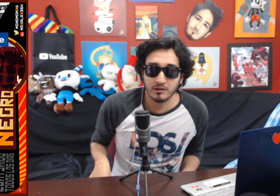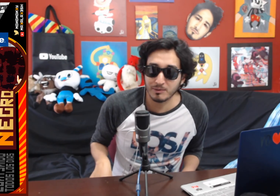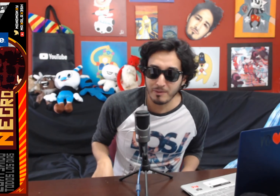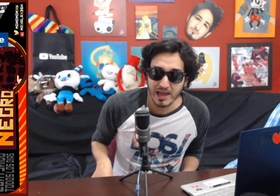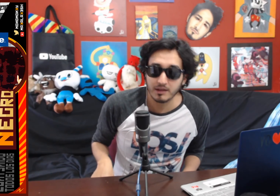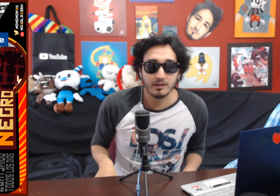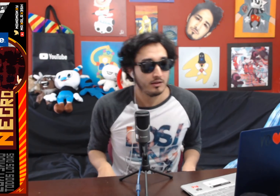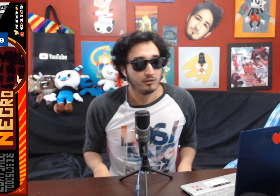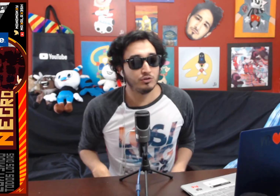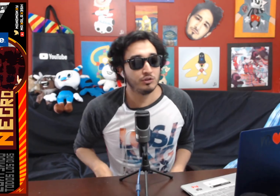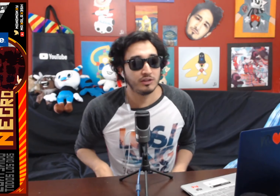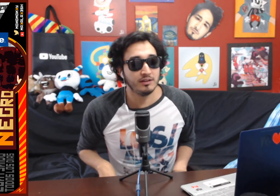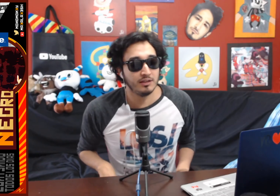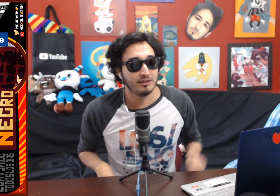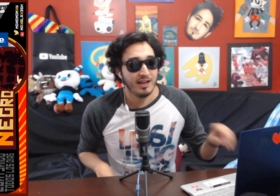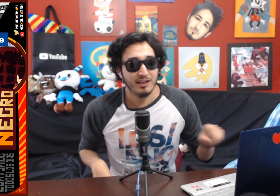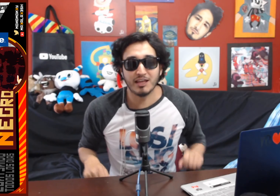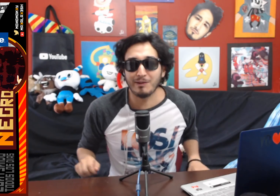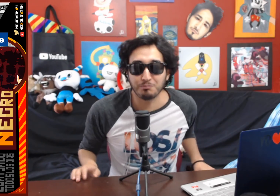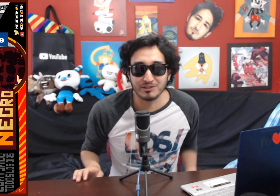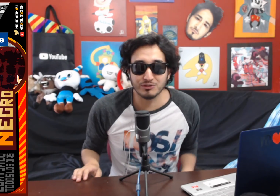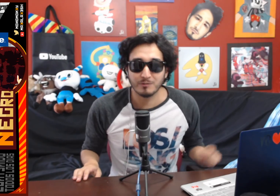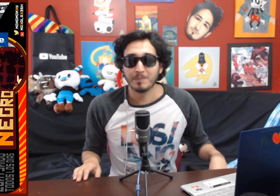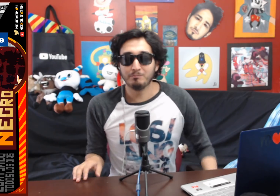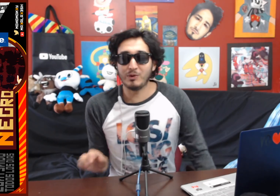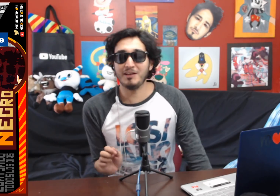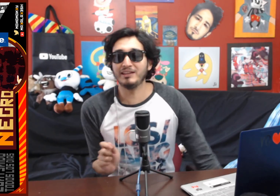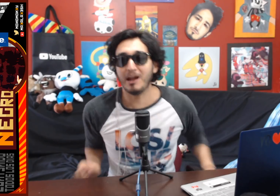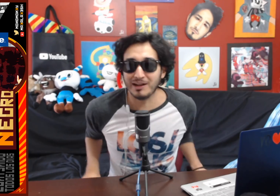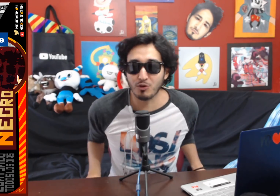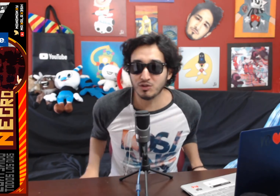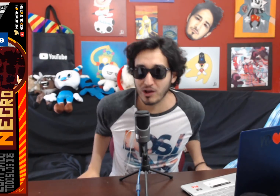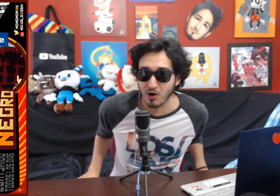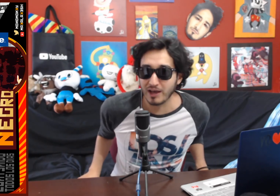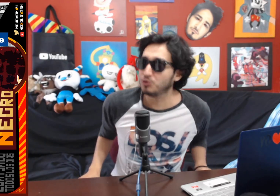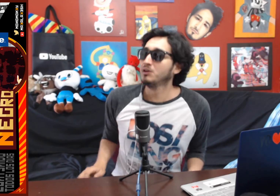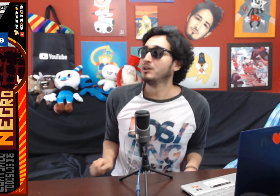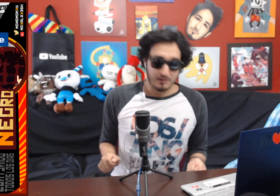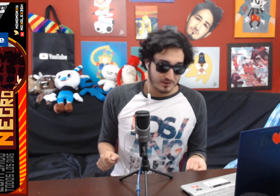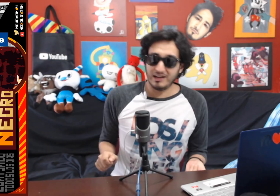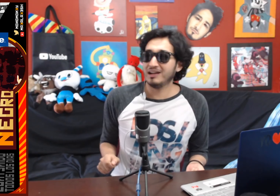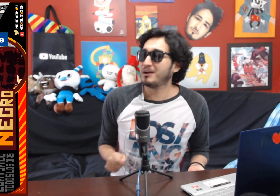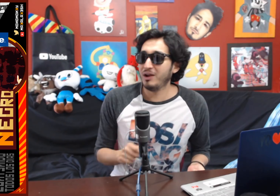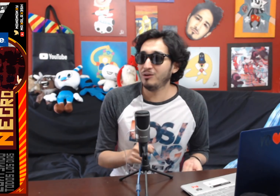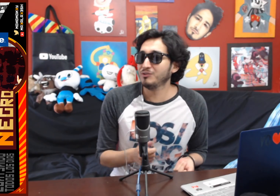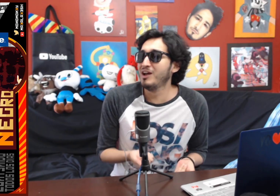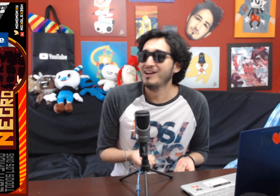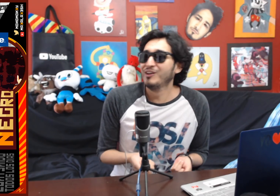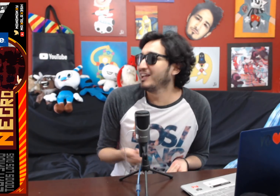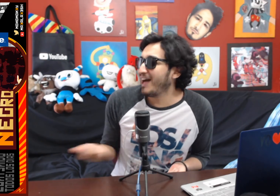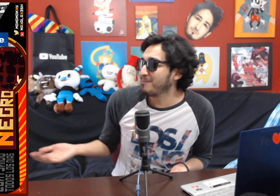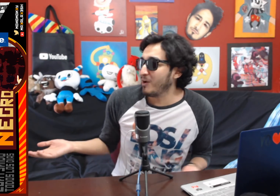away un pañal no te intenten y te daban dos pesos pero aquí bajita la mano como si fuera coca y tu relax abuelo